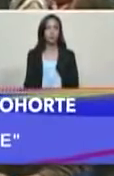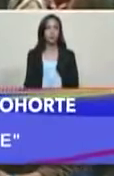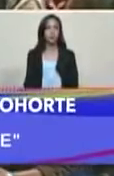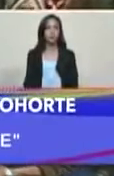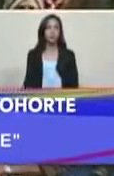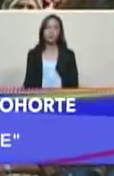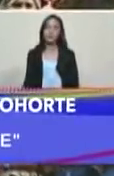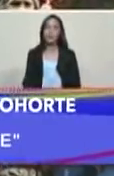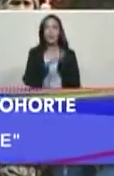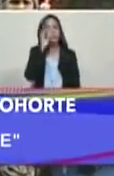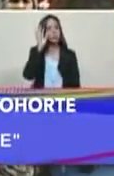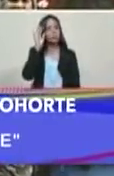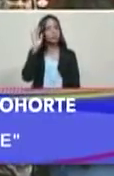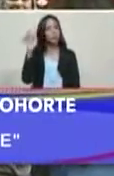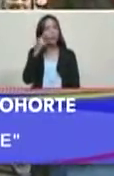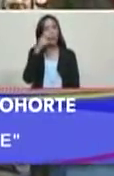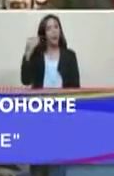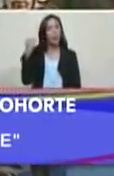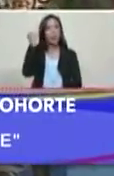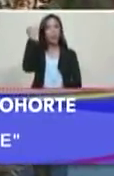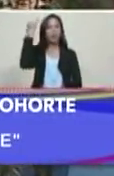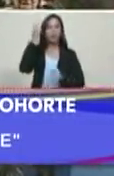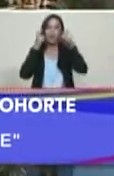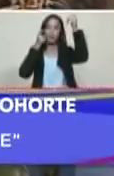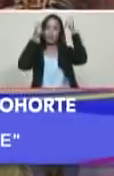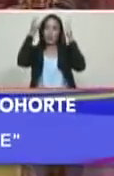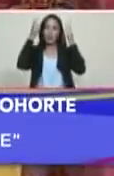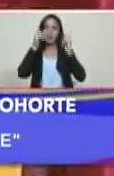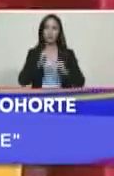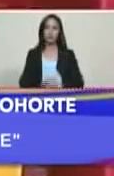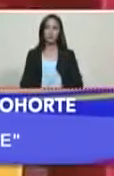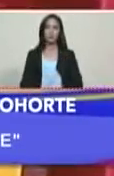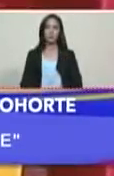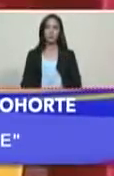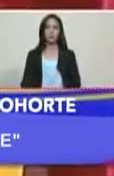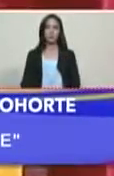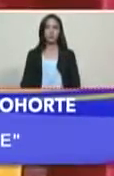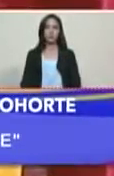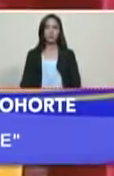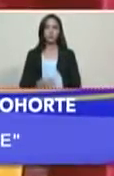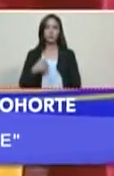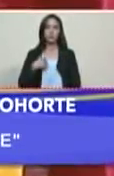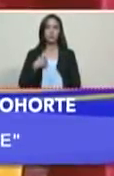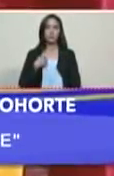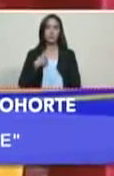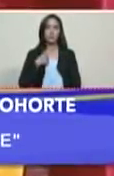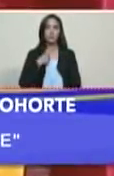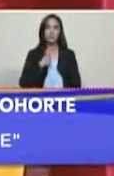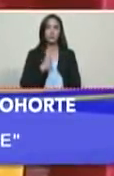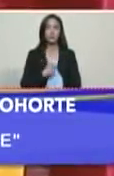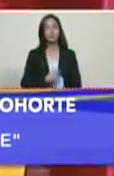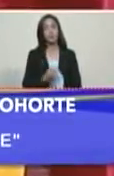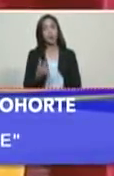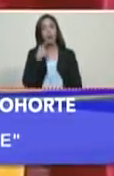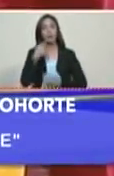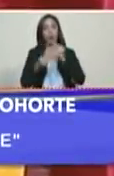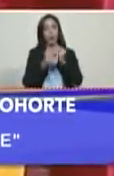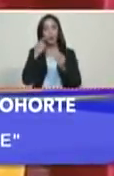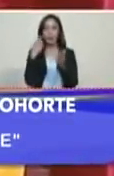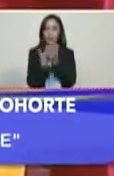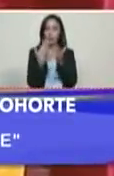Sueño de nuestro comandante eterno, Hugo Rafael Chávez Frías. Hecho realidad por nuestro